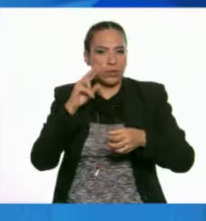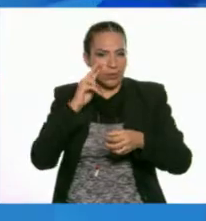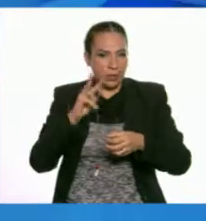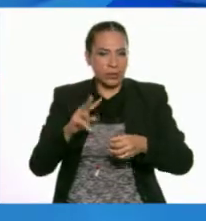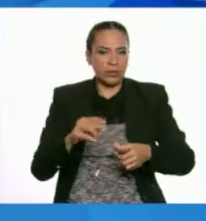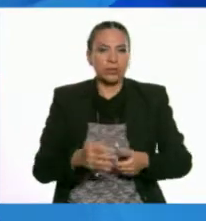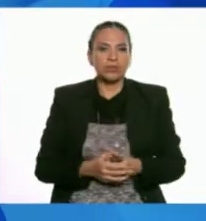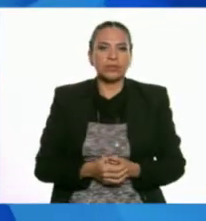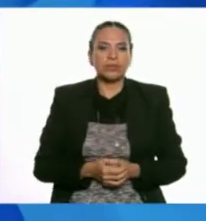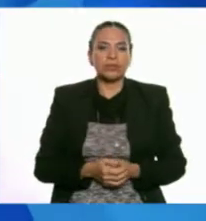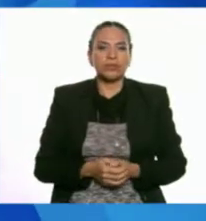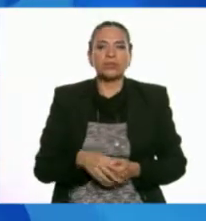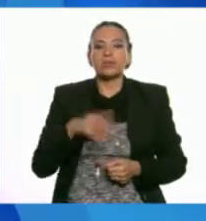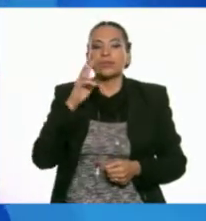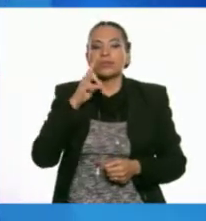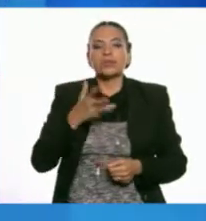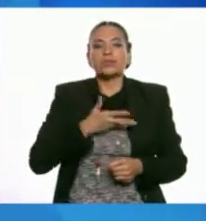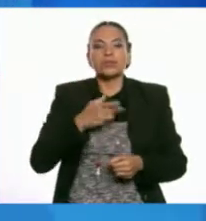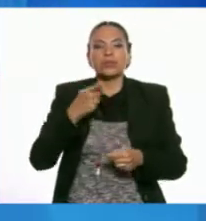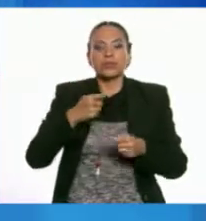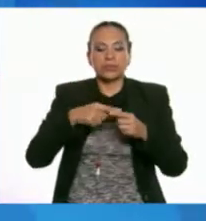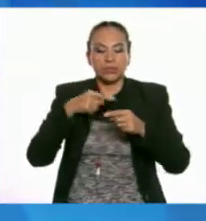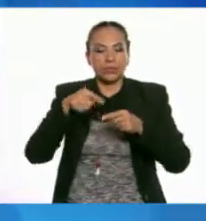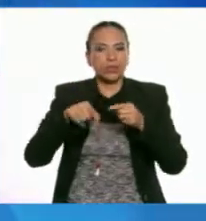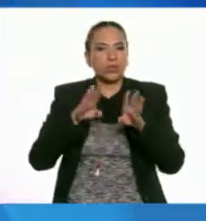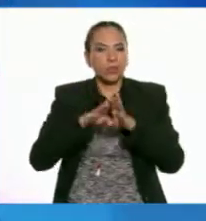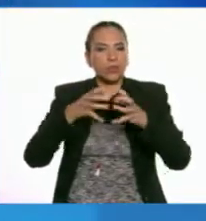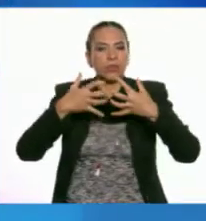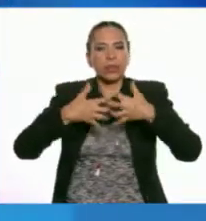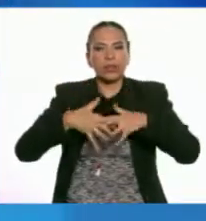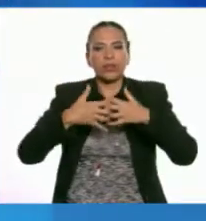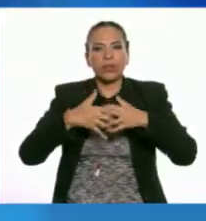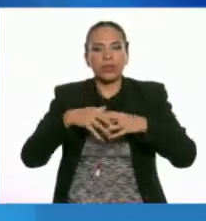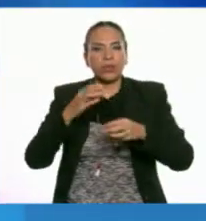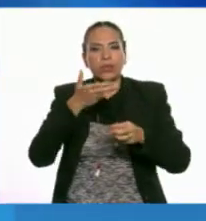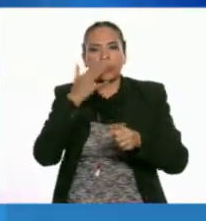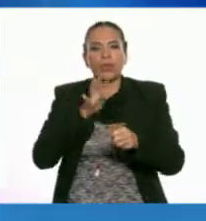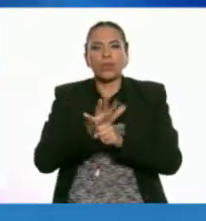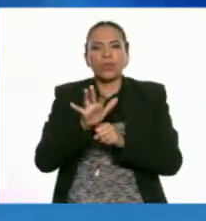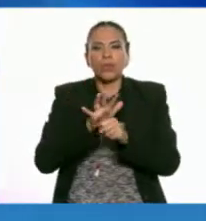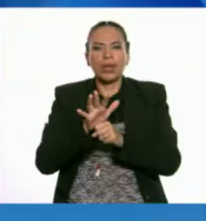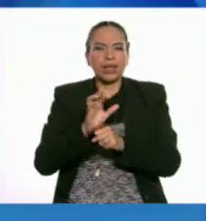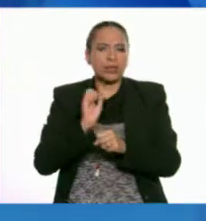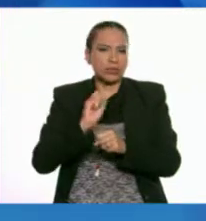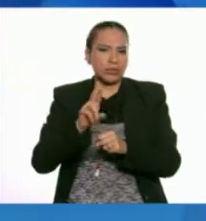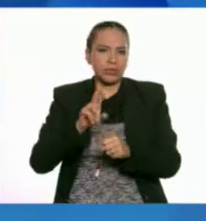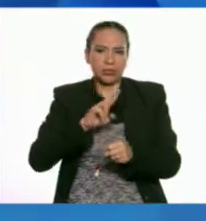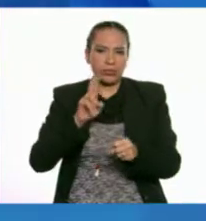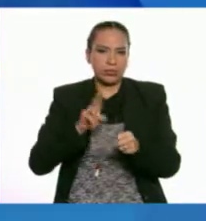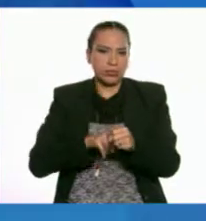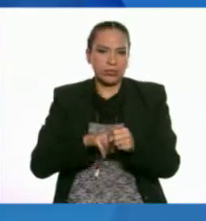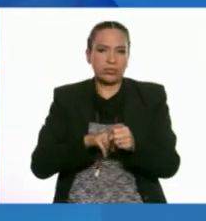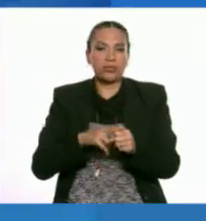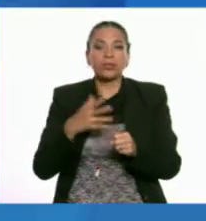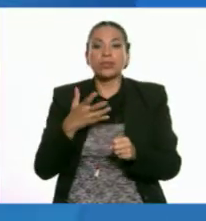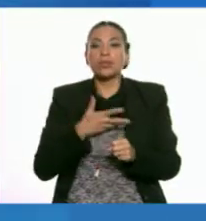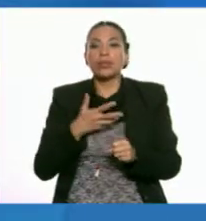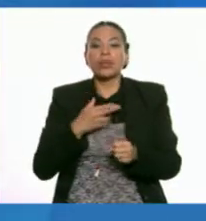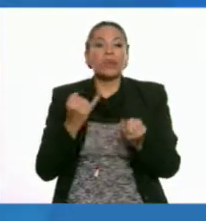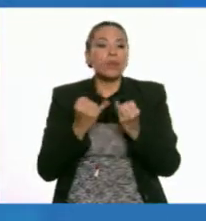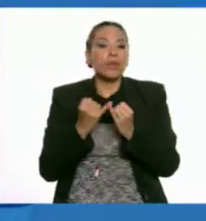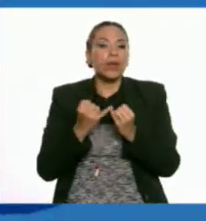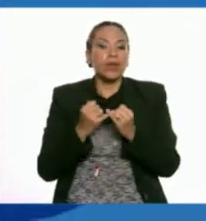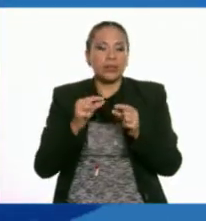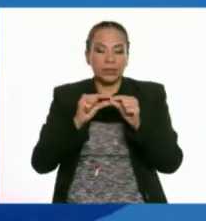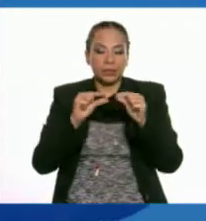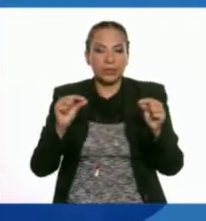verlo. Aquí yo tengo una maqueta de un motor convencional. También tiene